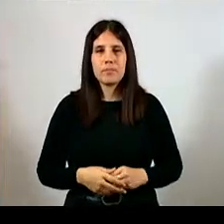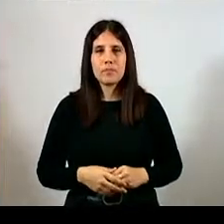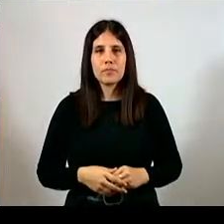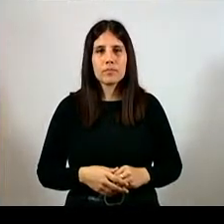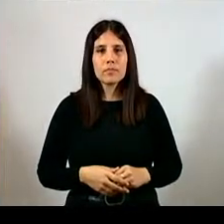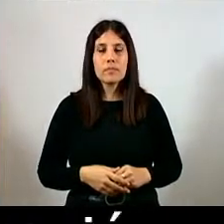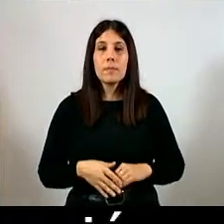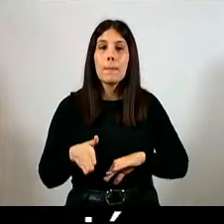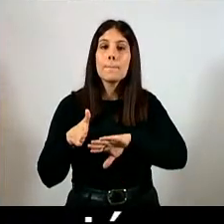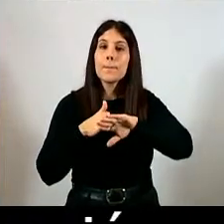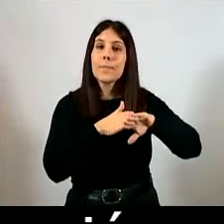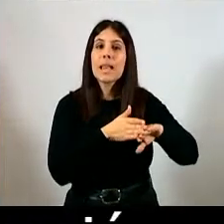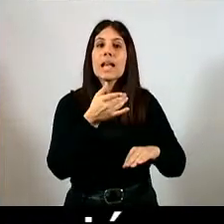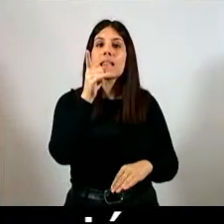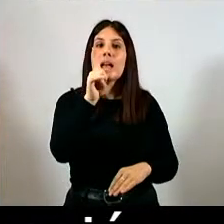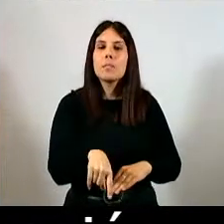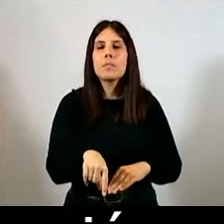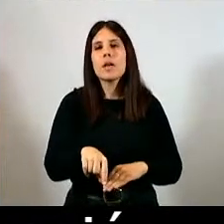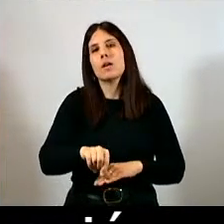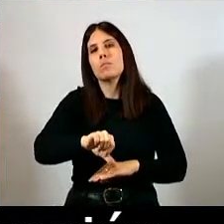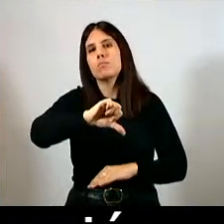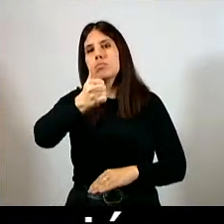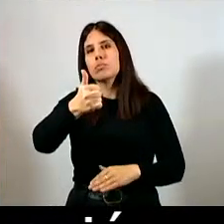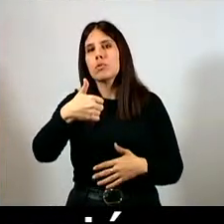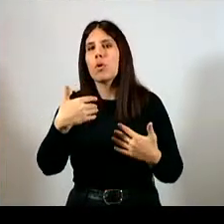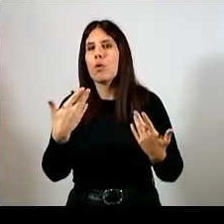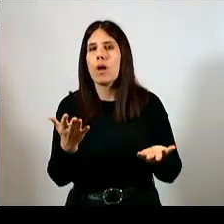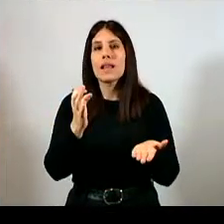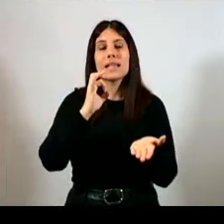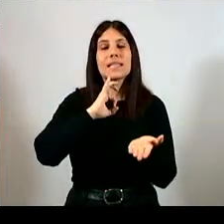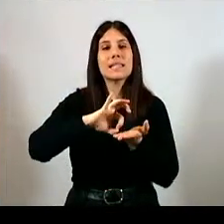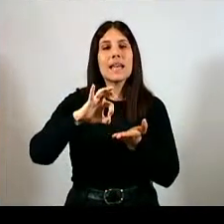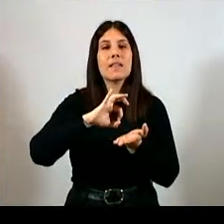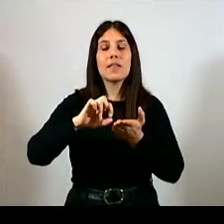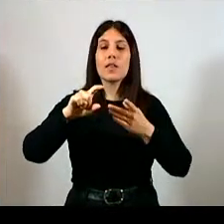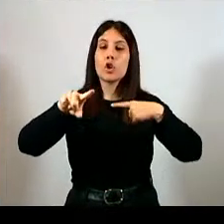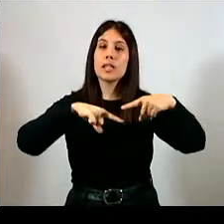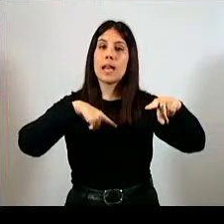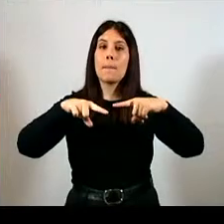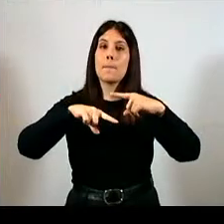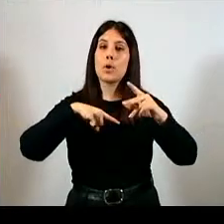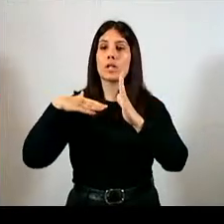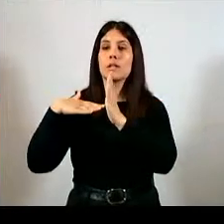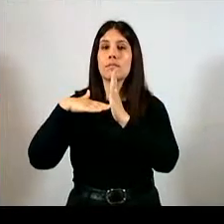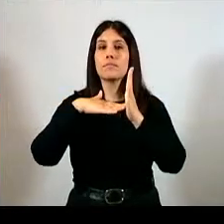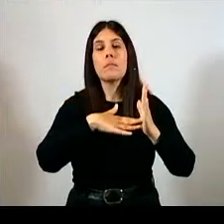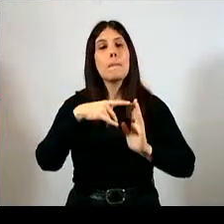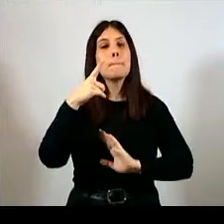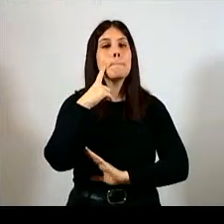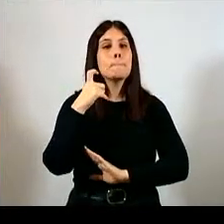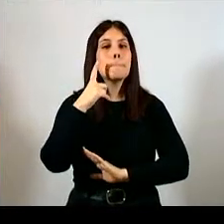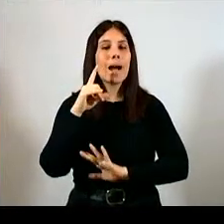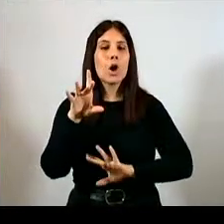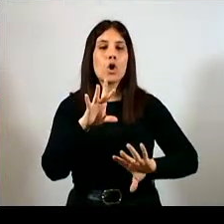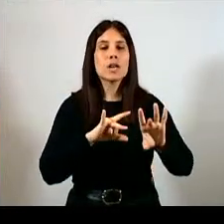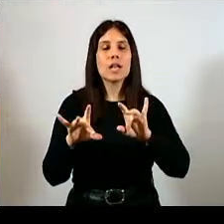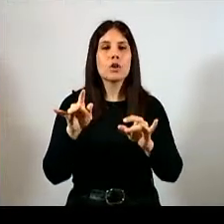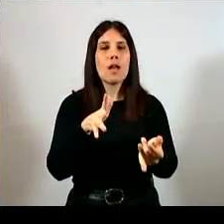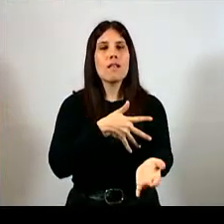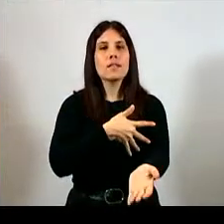lado, hemos aprobado la contratación del servicio de transporte y logística del Banco Regional de Sangre de